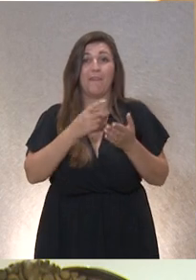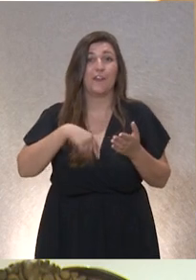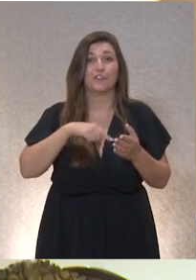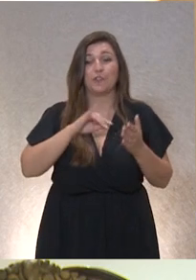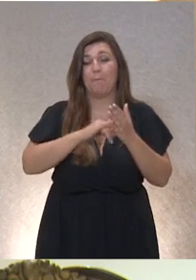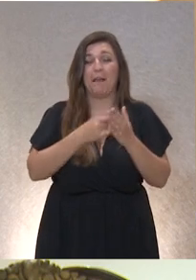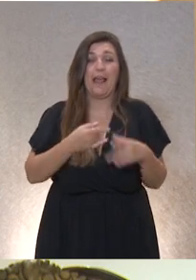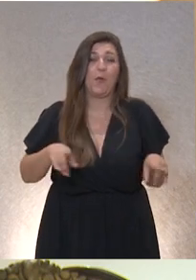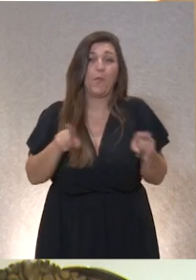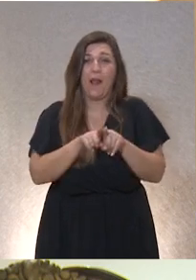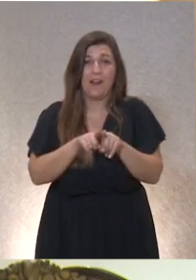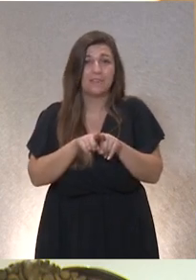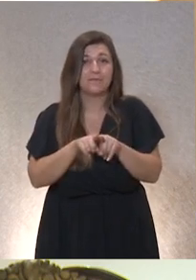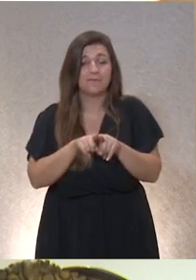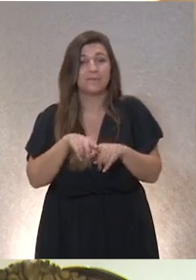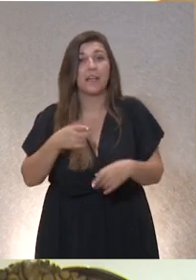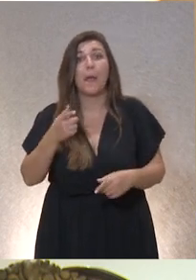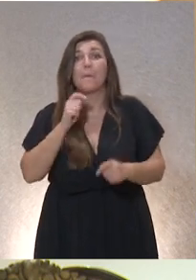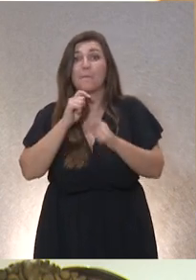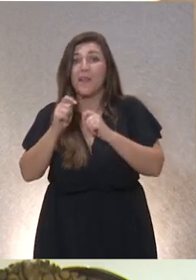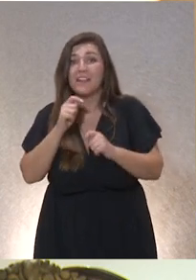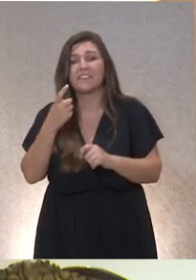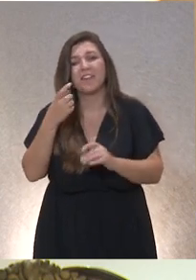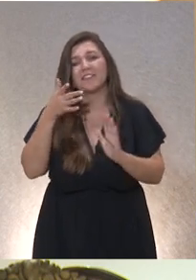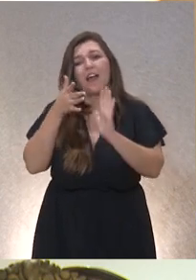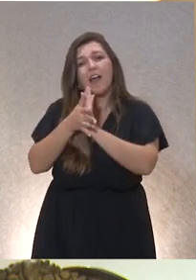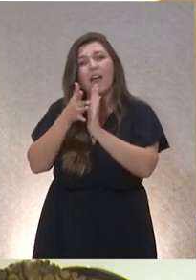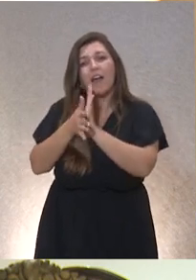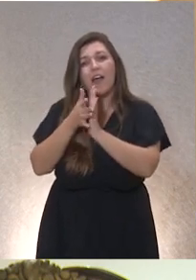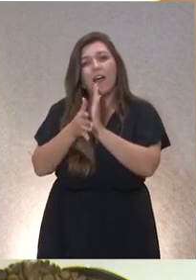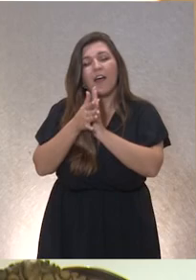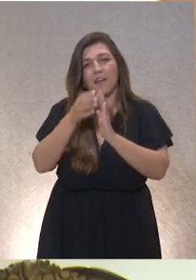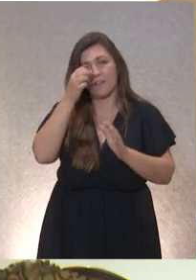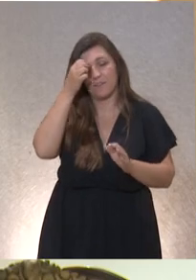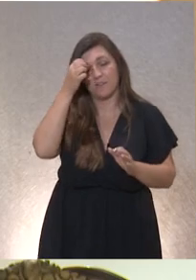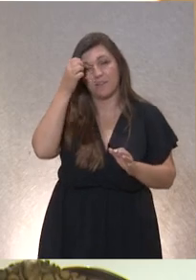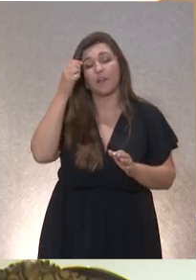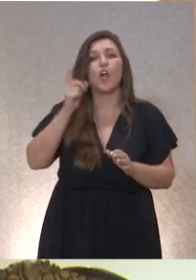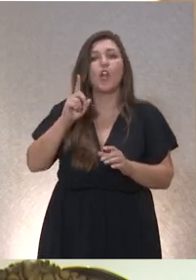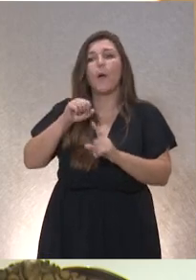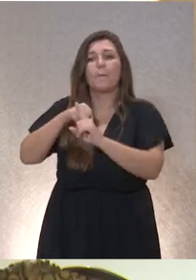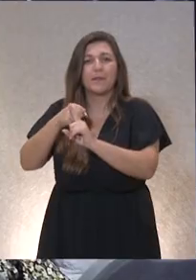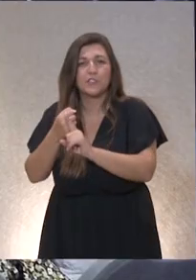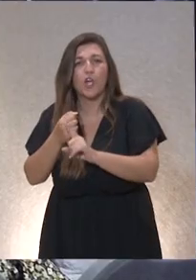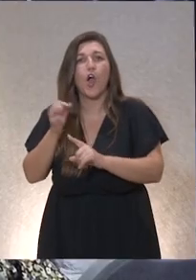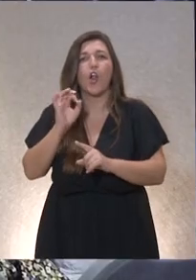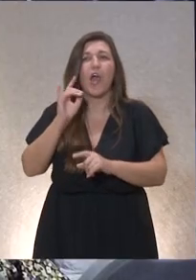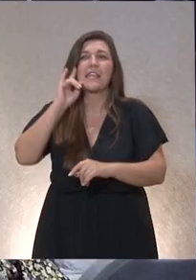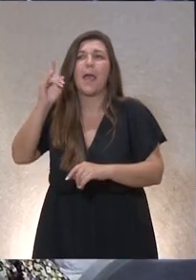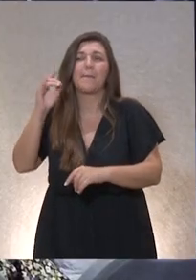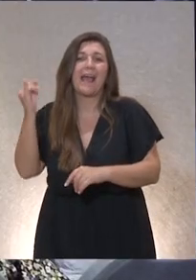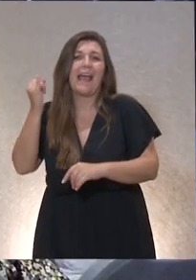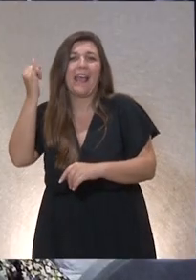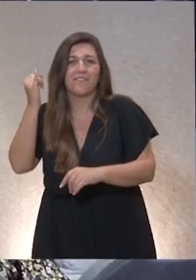prepararse a los periodistas Hay que darles explicaciones no reunirlos no presionarlos no Llamar a sus